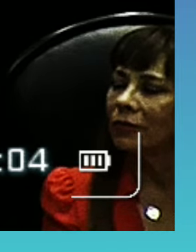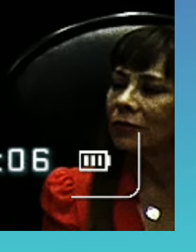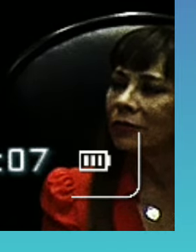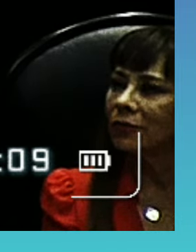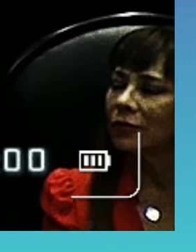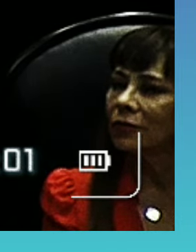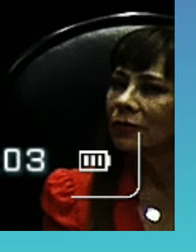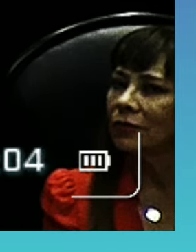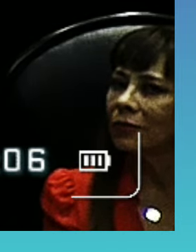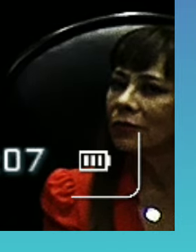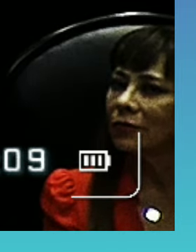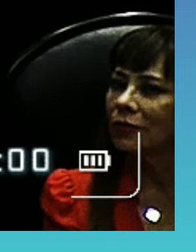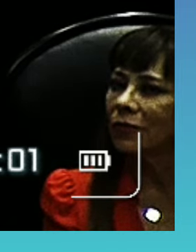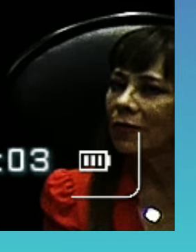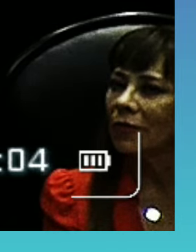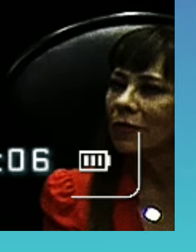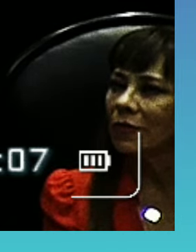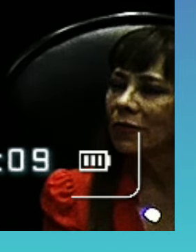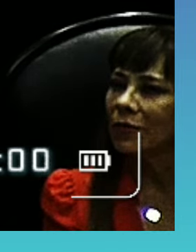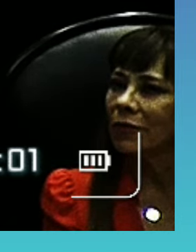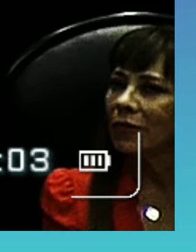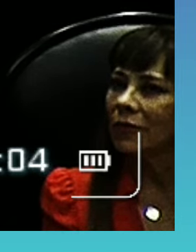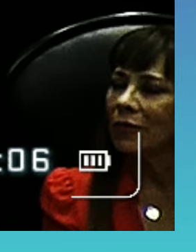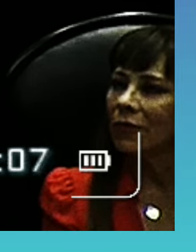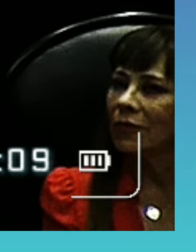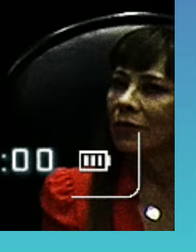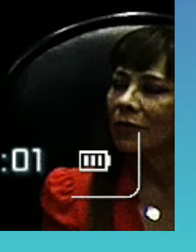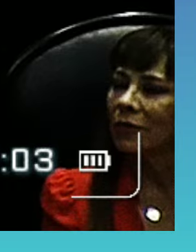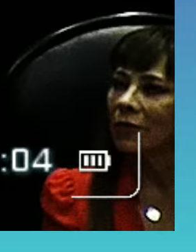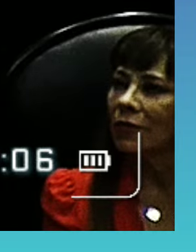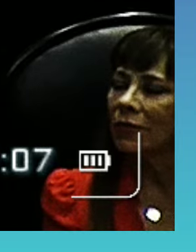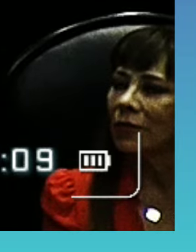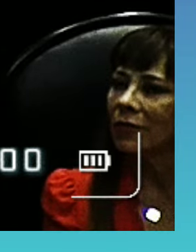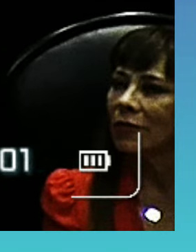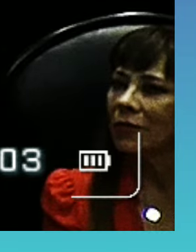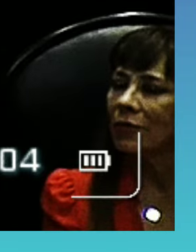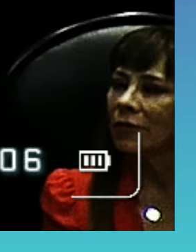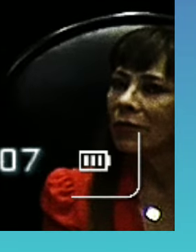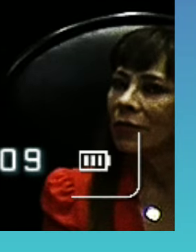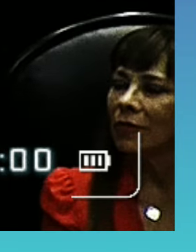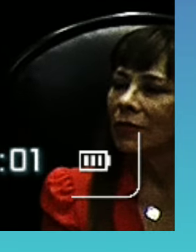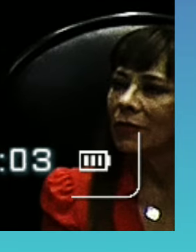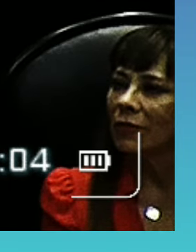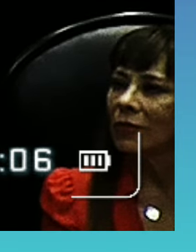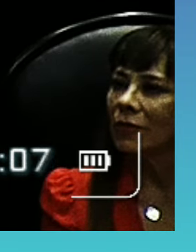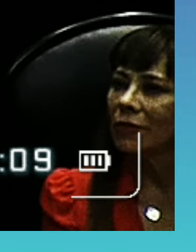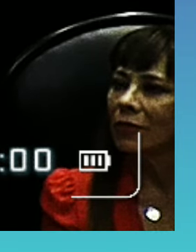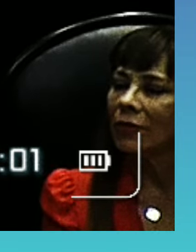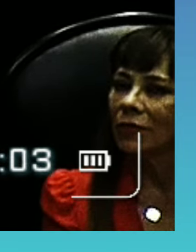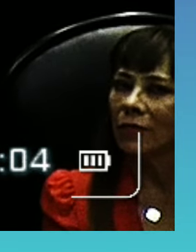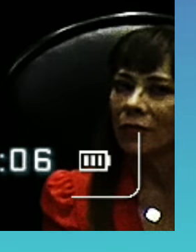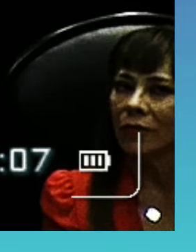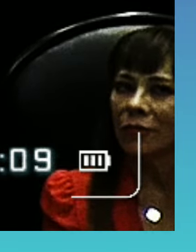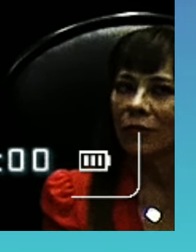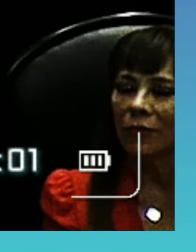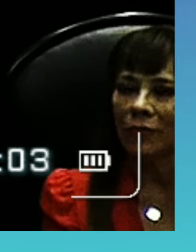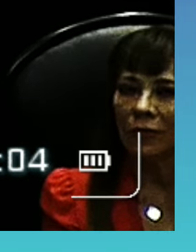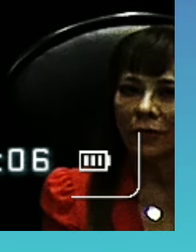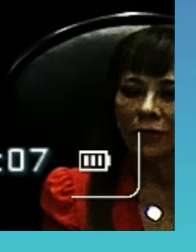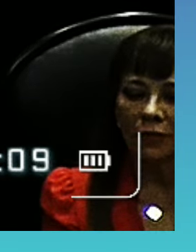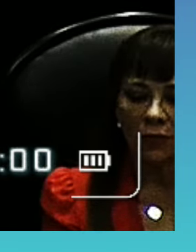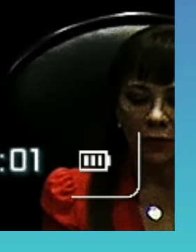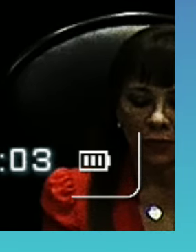y le permita, para que no griten estos hombres que no aceptan razones, le pido que le pregunte a la Asamblea